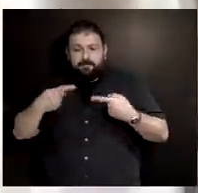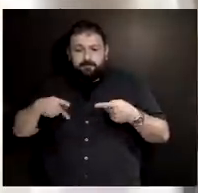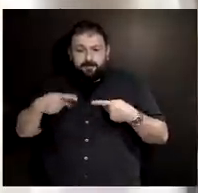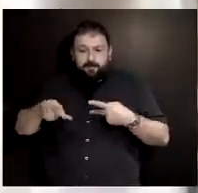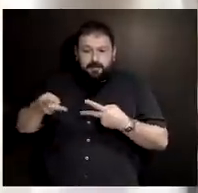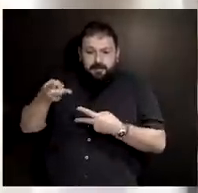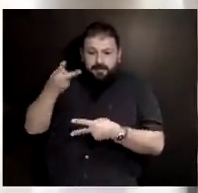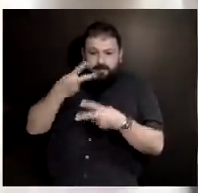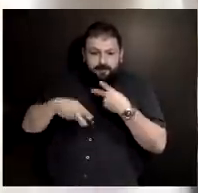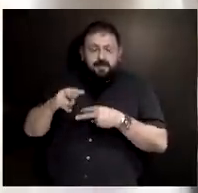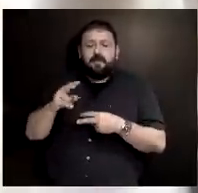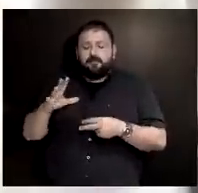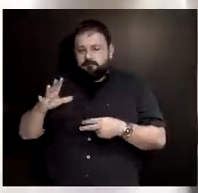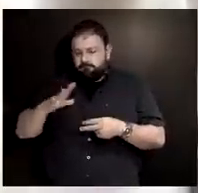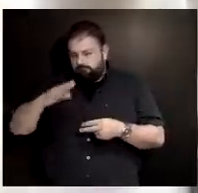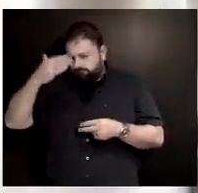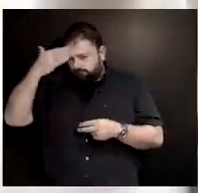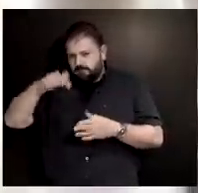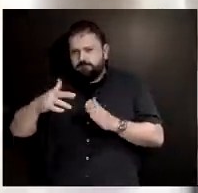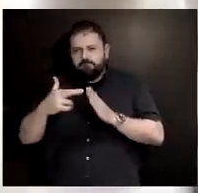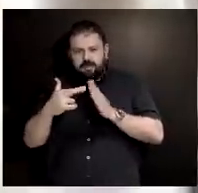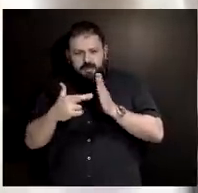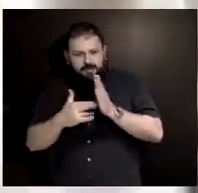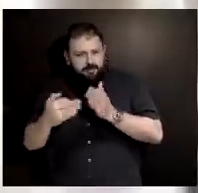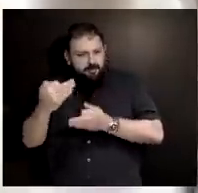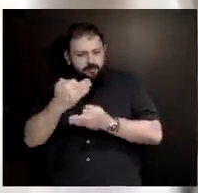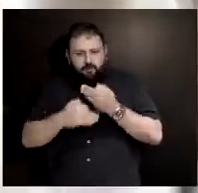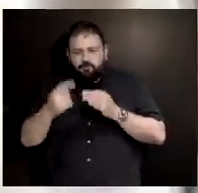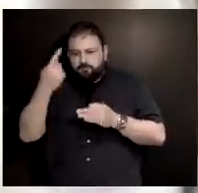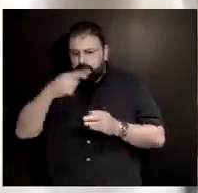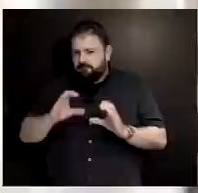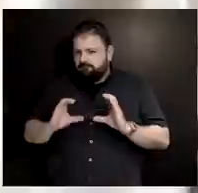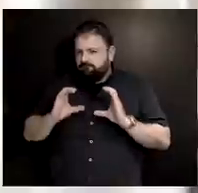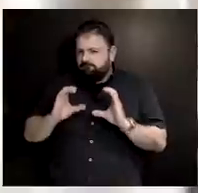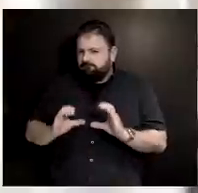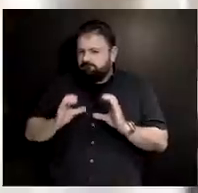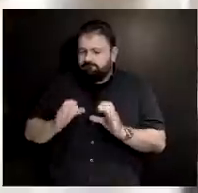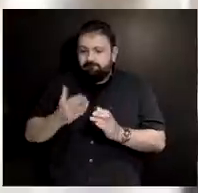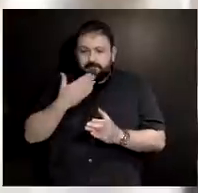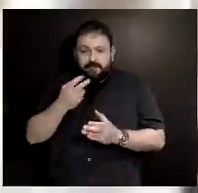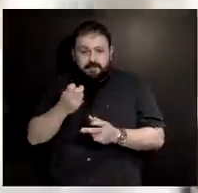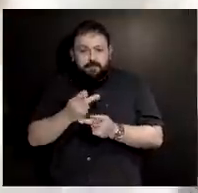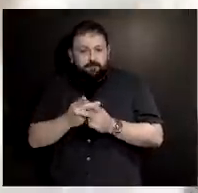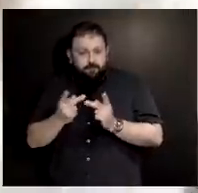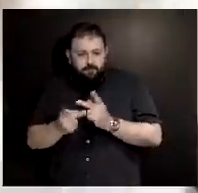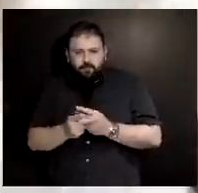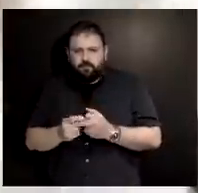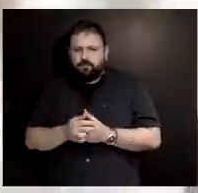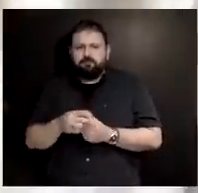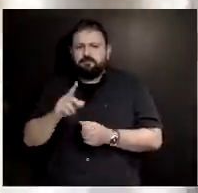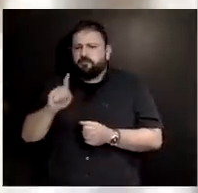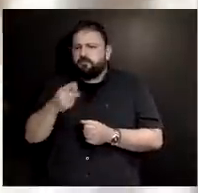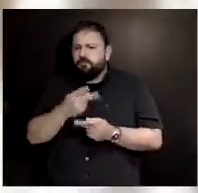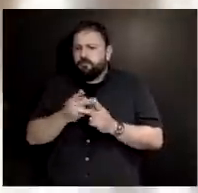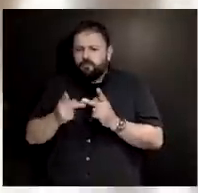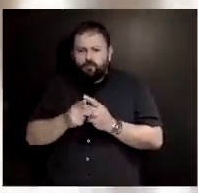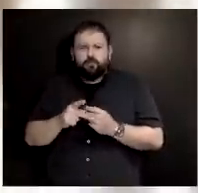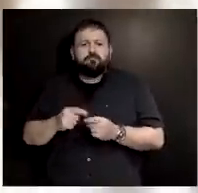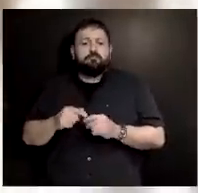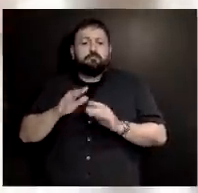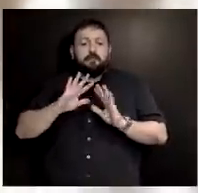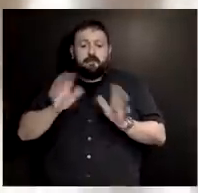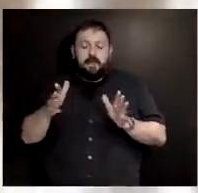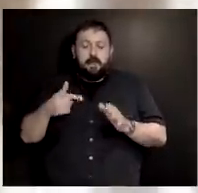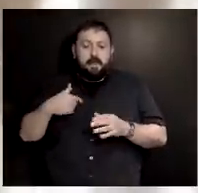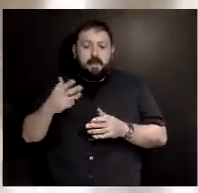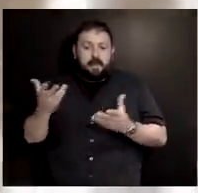todos los protocolos de seguridad y que nos vamos a cuidar. Además, si toman producto, no tiene nada que preocuparse. Además, ya hicimos una